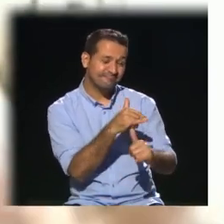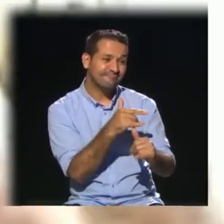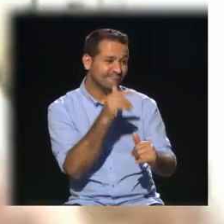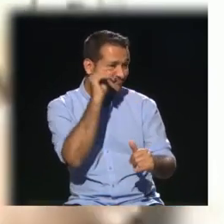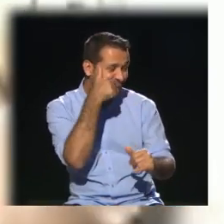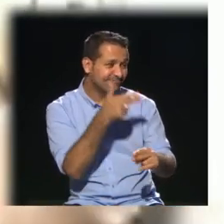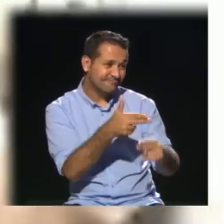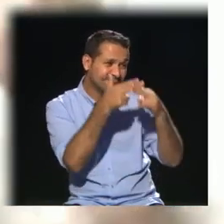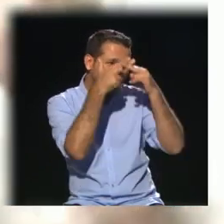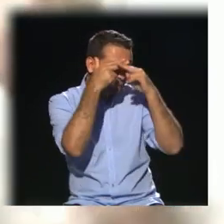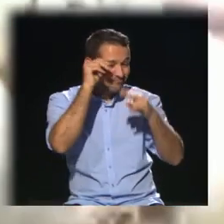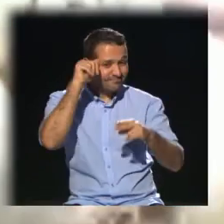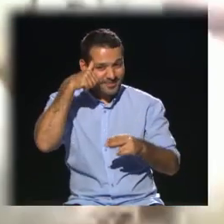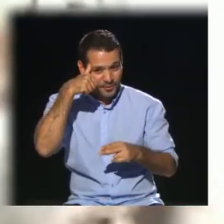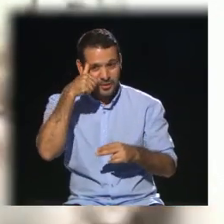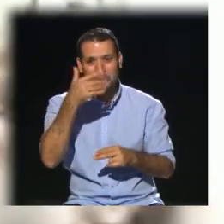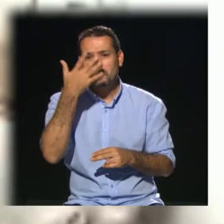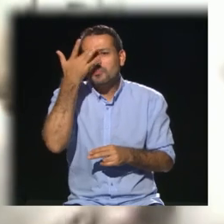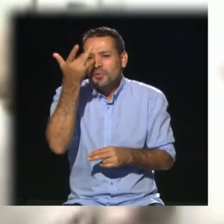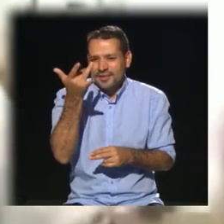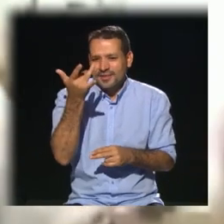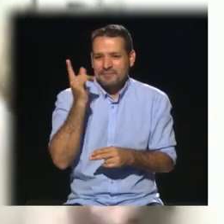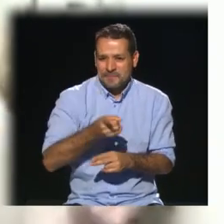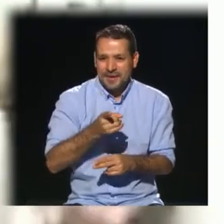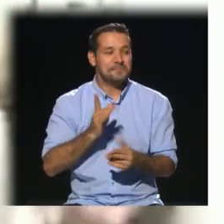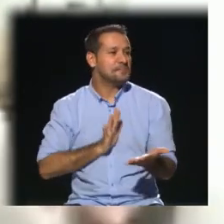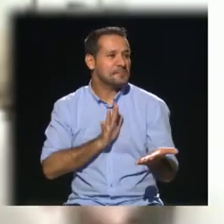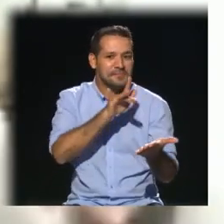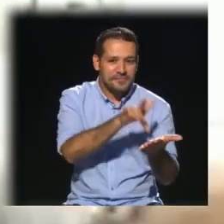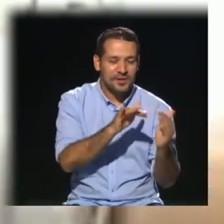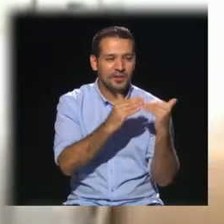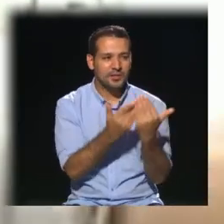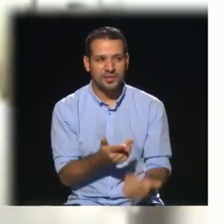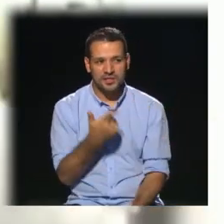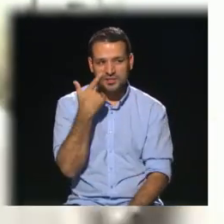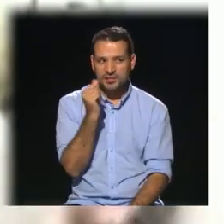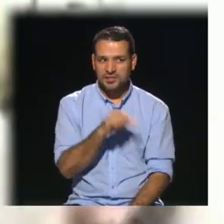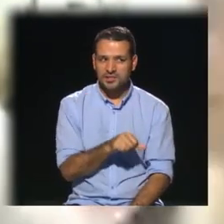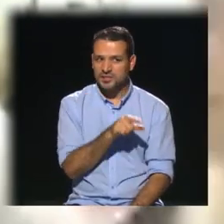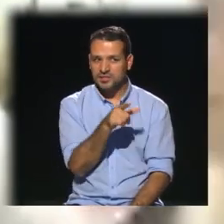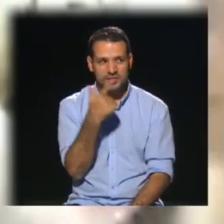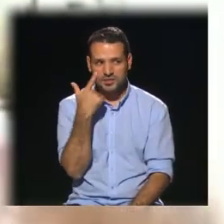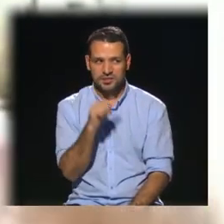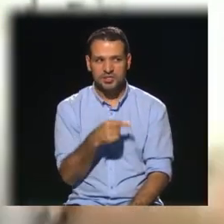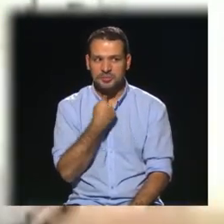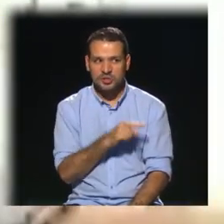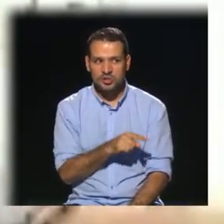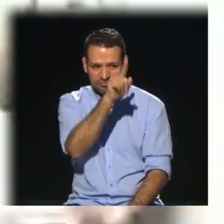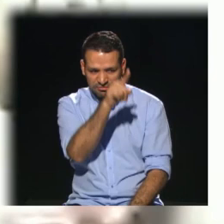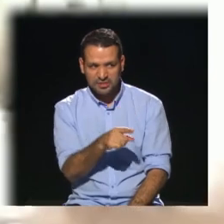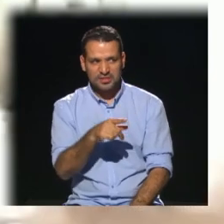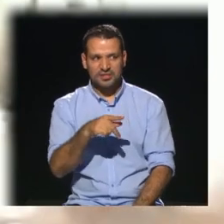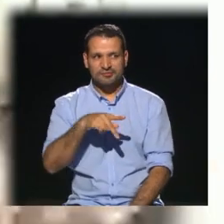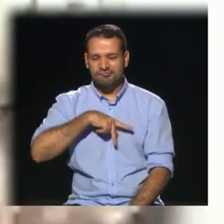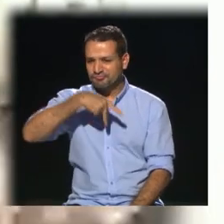porque es que, claro, cuando estamos en la normalidad, entonces no es que aquel me cae mal, aquel yo no lo quiero o no me gusta lo